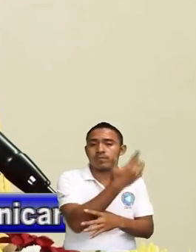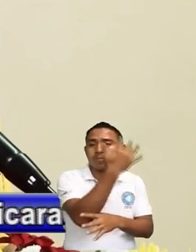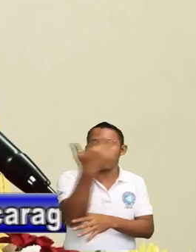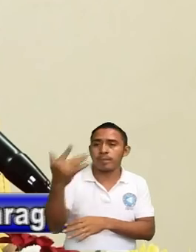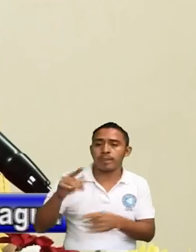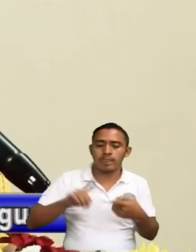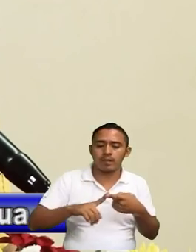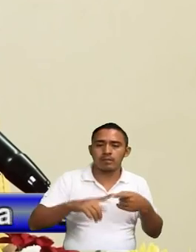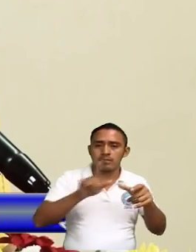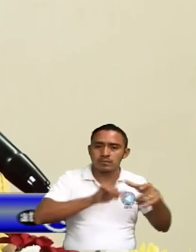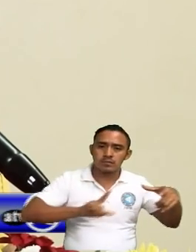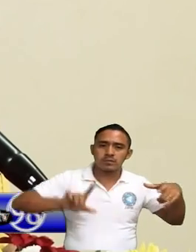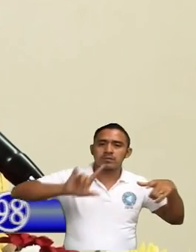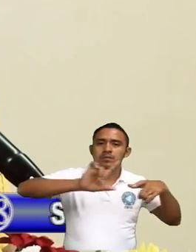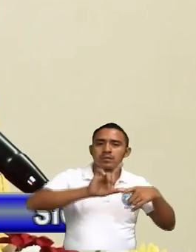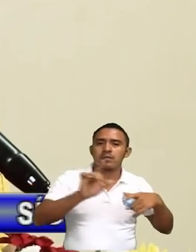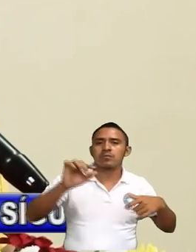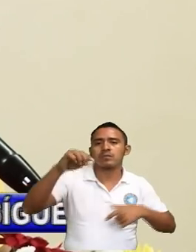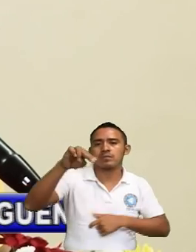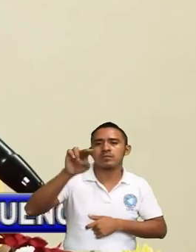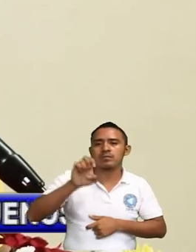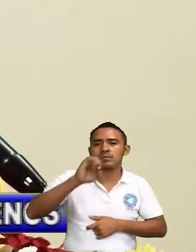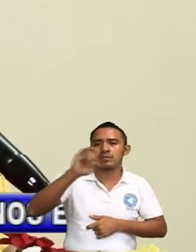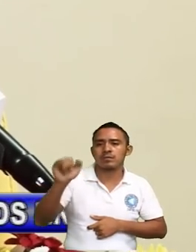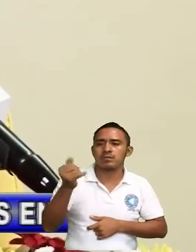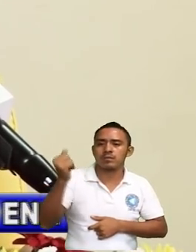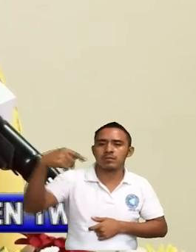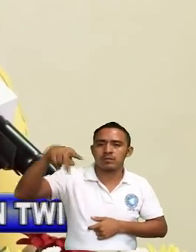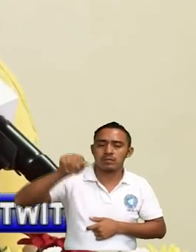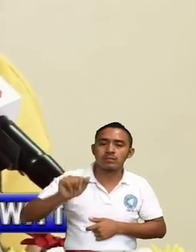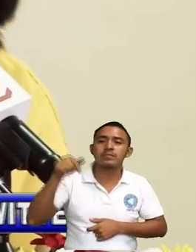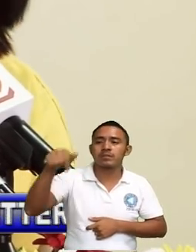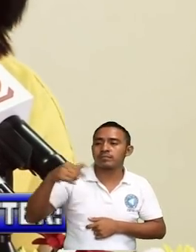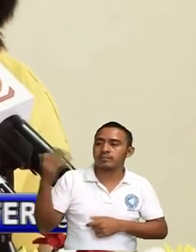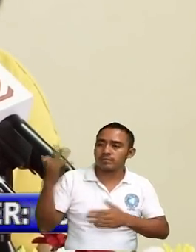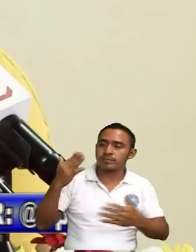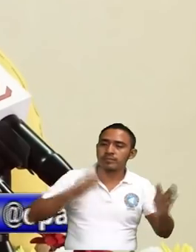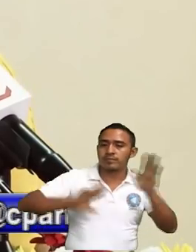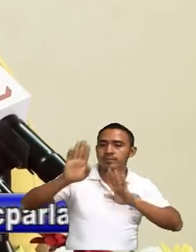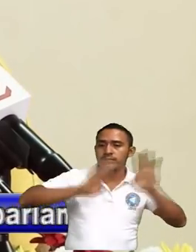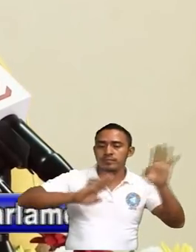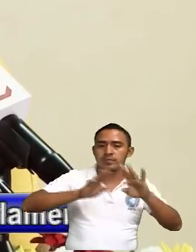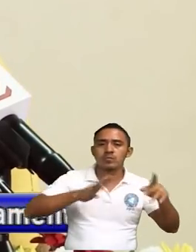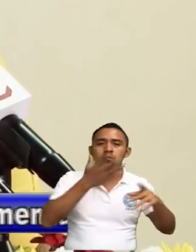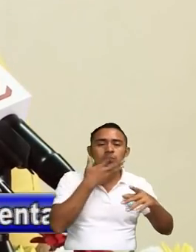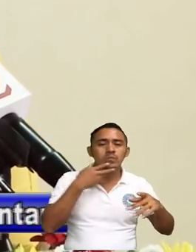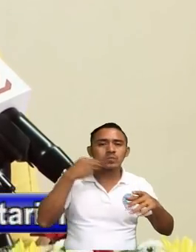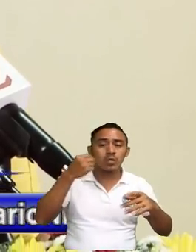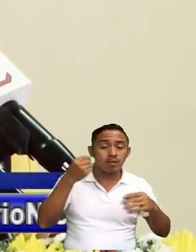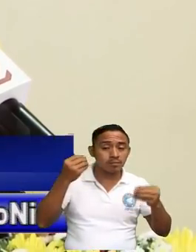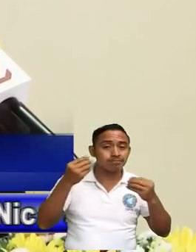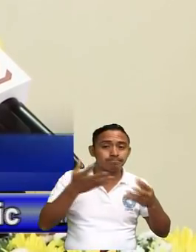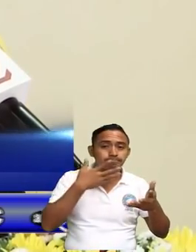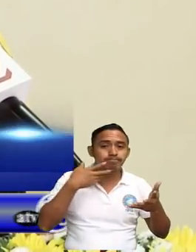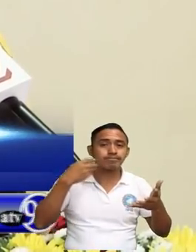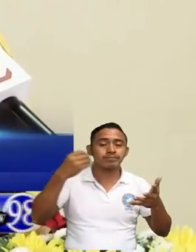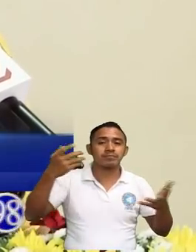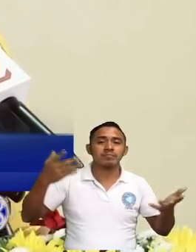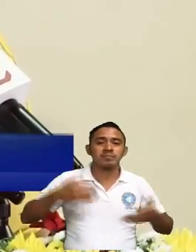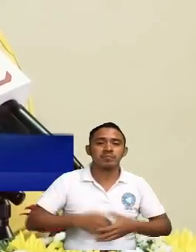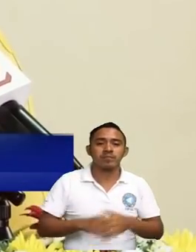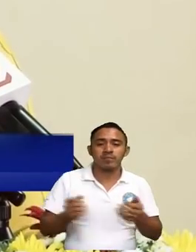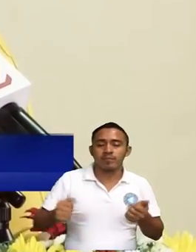en la laguna de Nejapa, una reserva natural donde tuvimos la participación de jóvenes, principalmente con